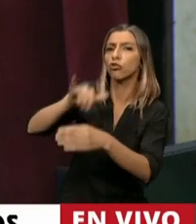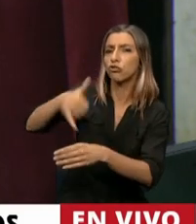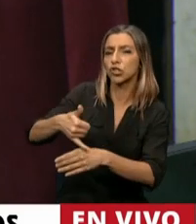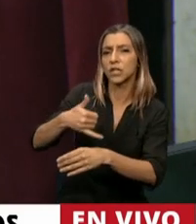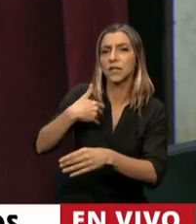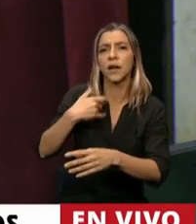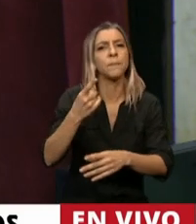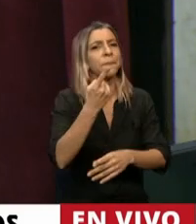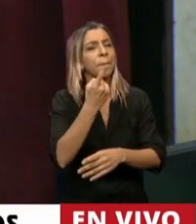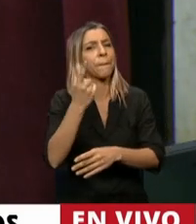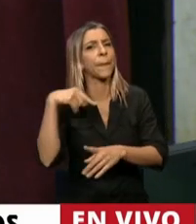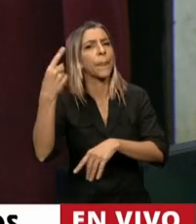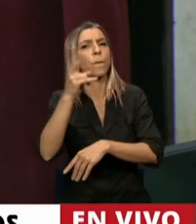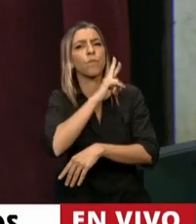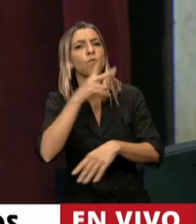Presidente.